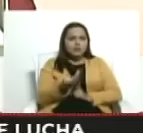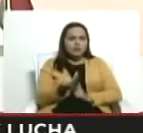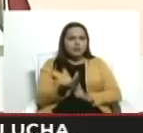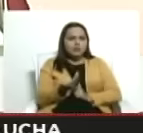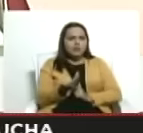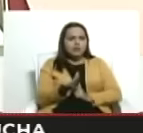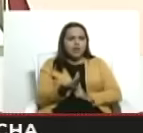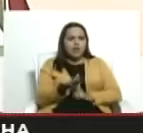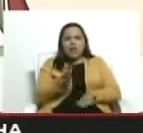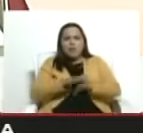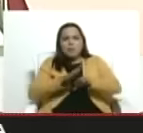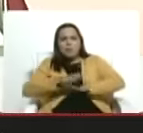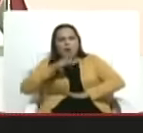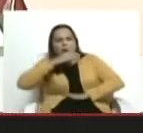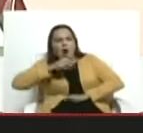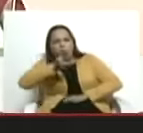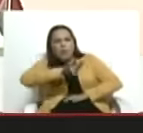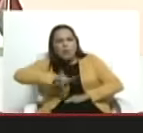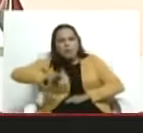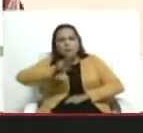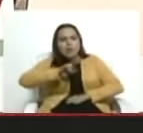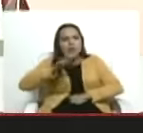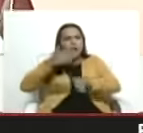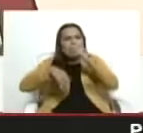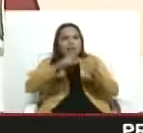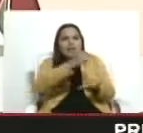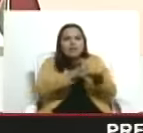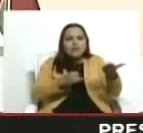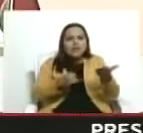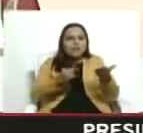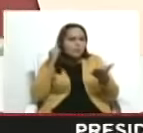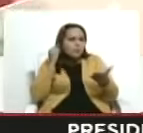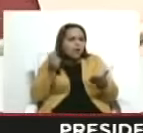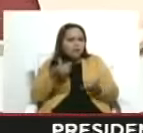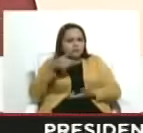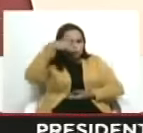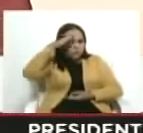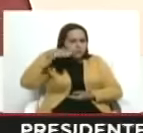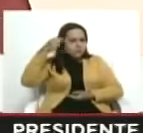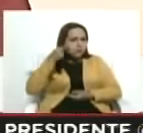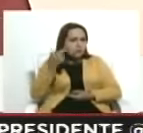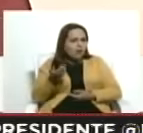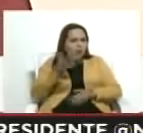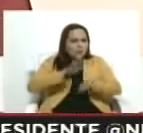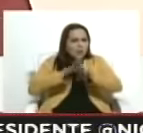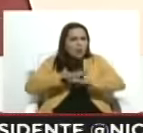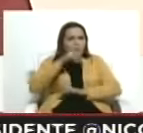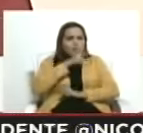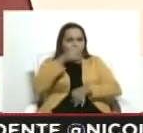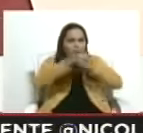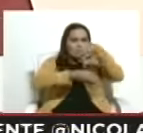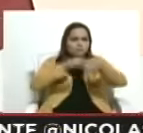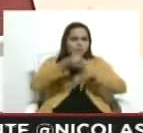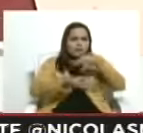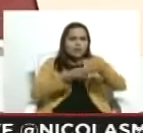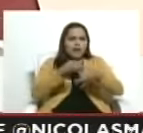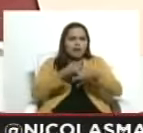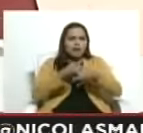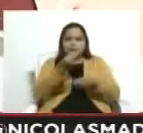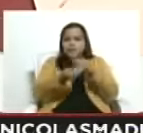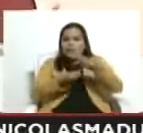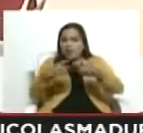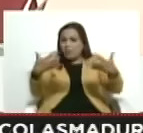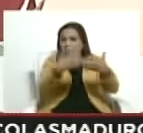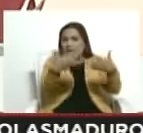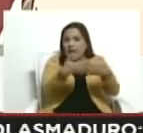¿Por qué no utilizaron esa representación para inscribir a esta señora? ¿Por qué no les explican lo que hicieron, las peleas